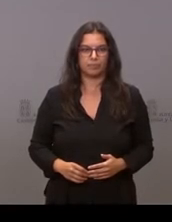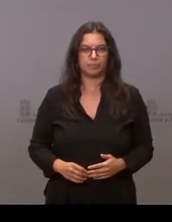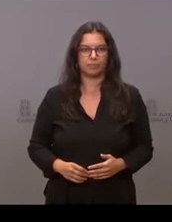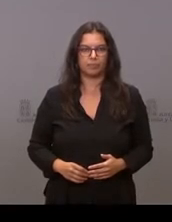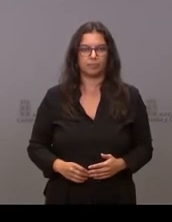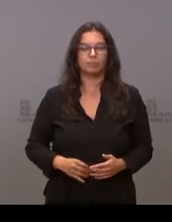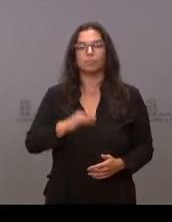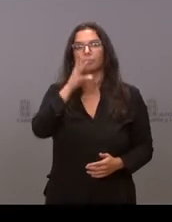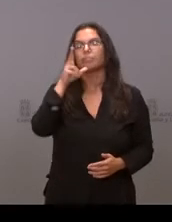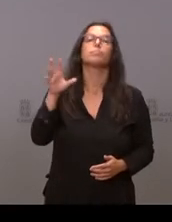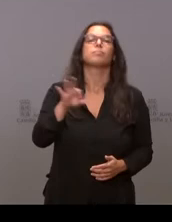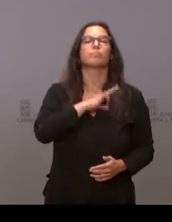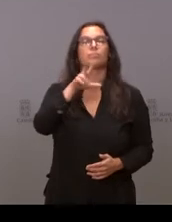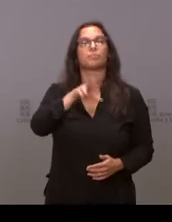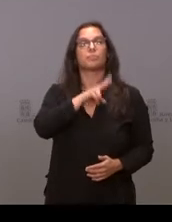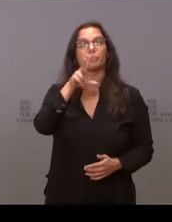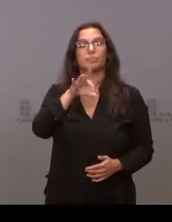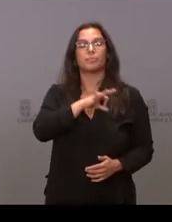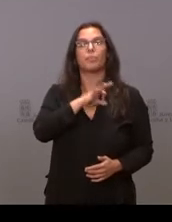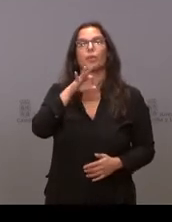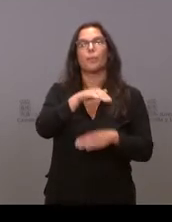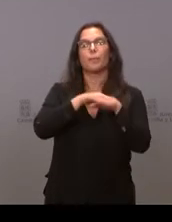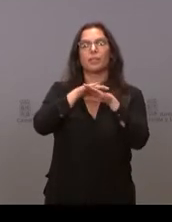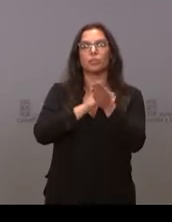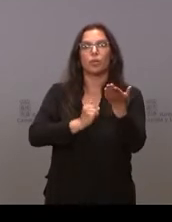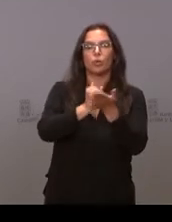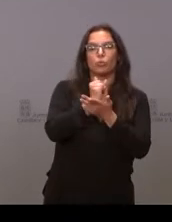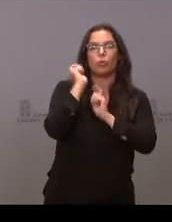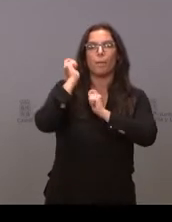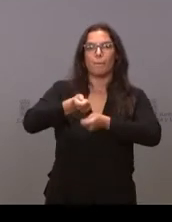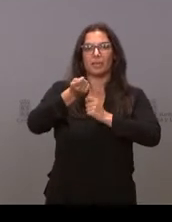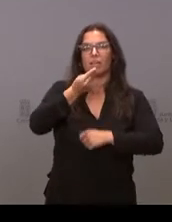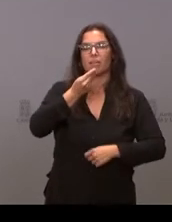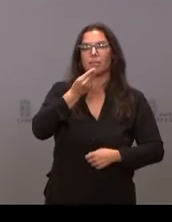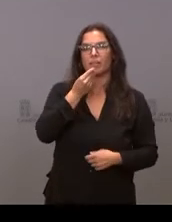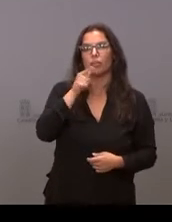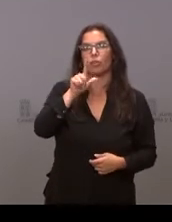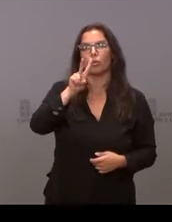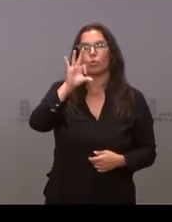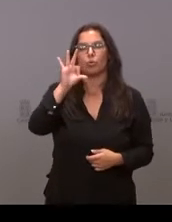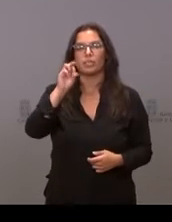El excelentísimo señor ministro de Agricultura, Pesca y Alimentación, don Luis Planas Puchades.